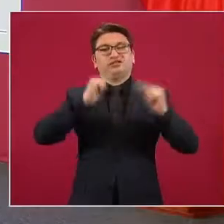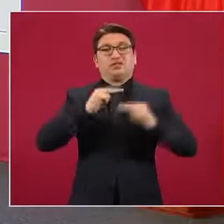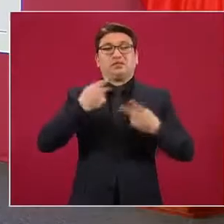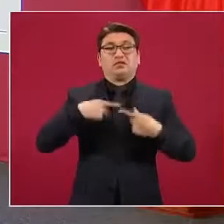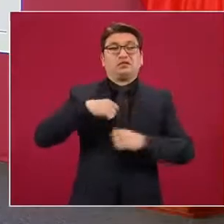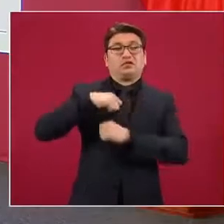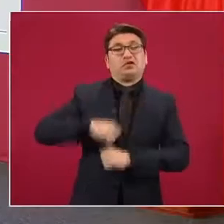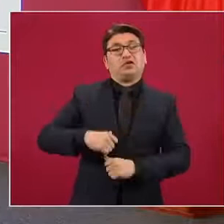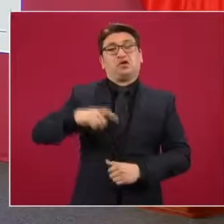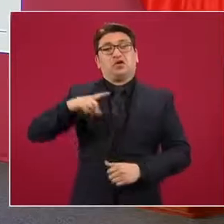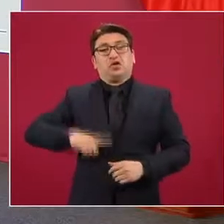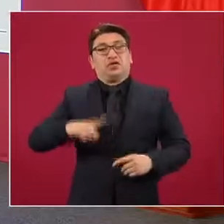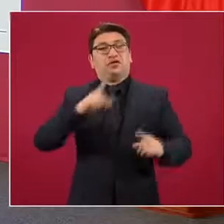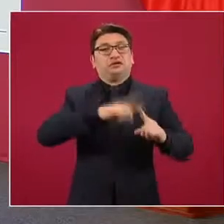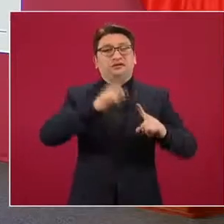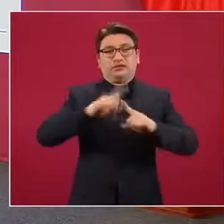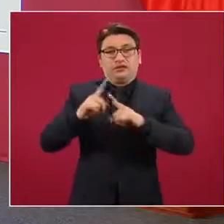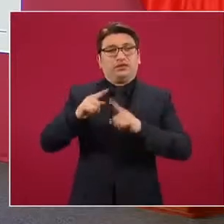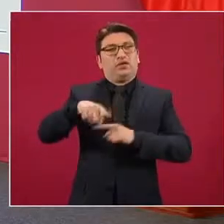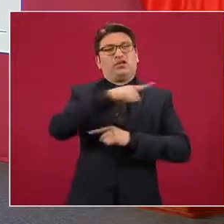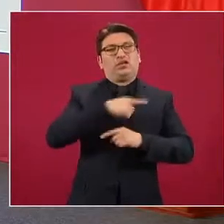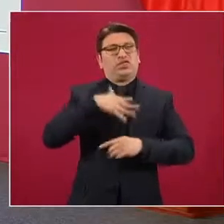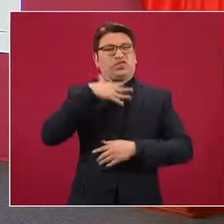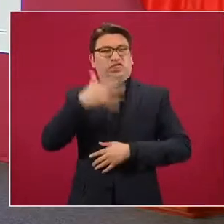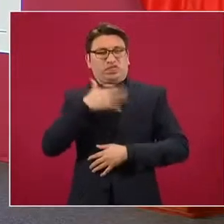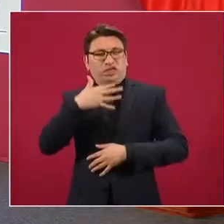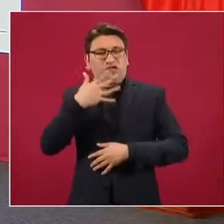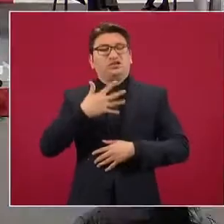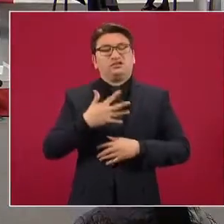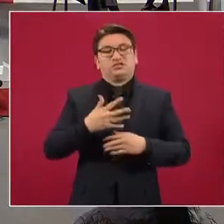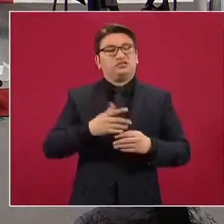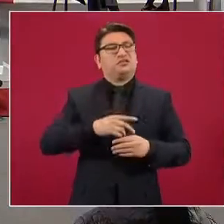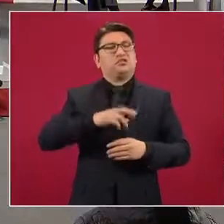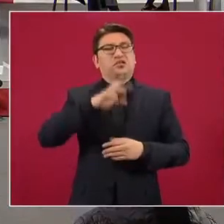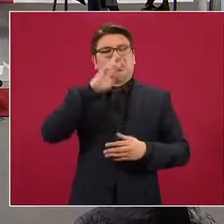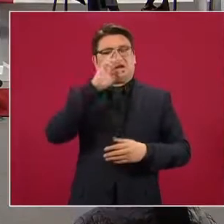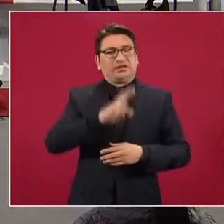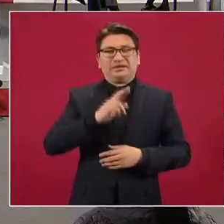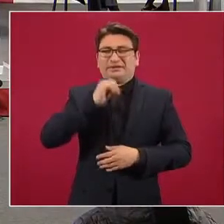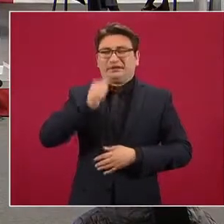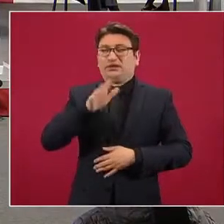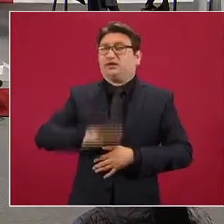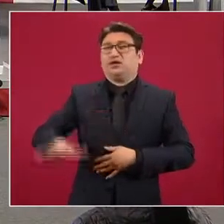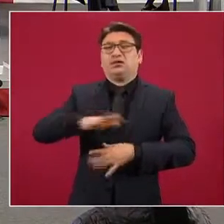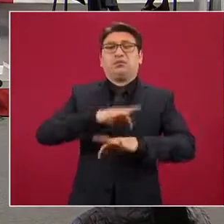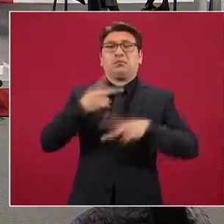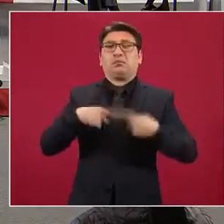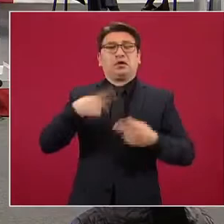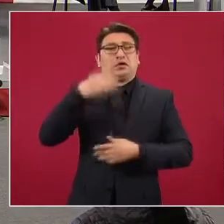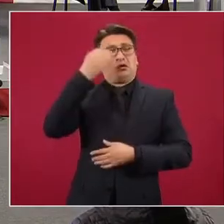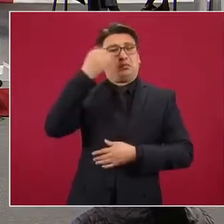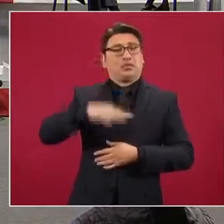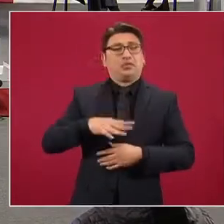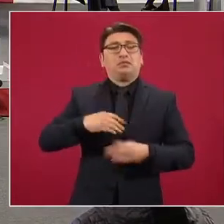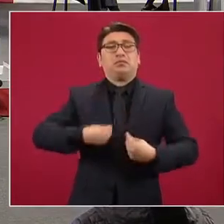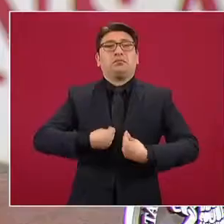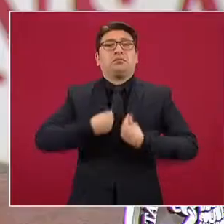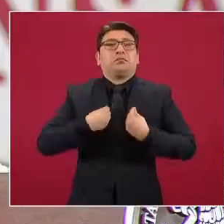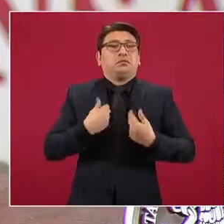de comportamientos corruptos y delictivos y de desprecio por el pueblo y hasta por la vida